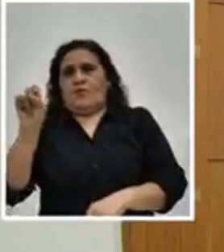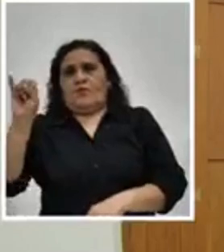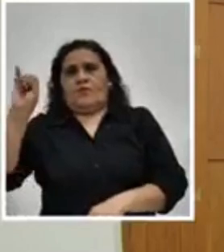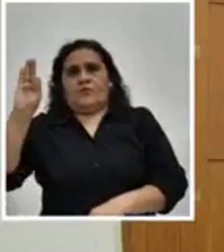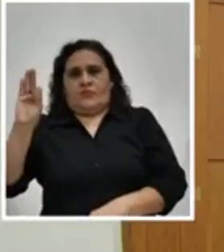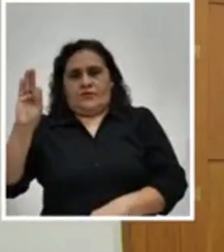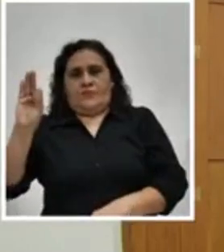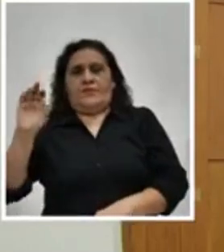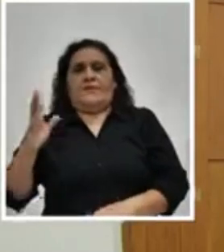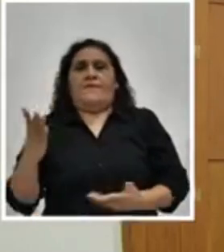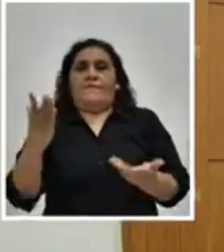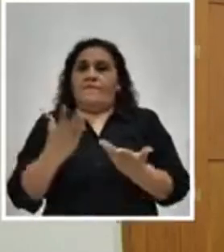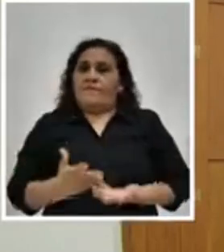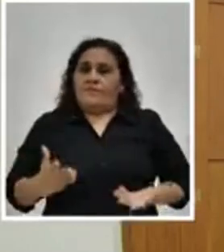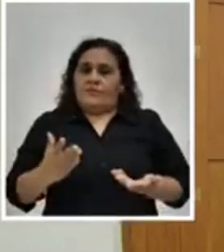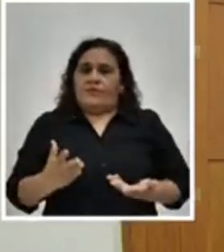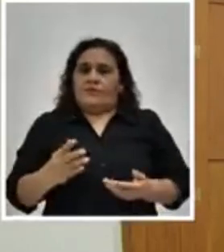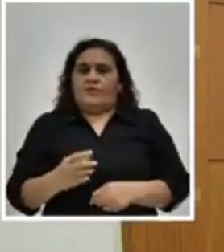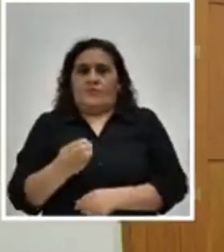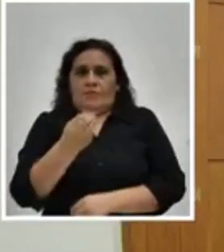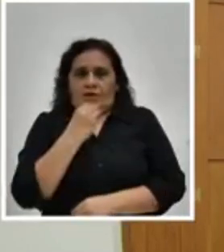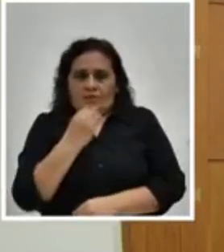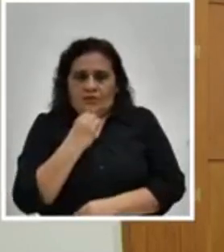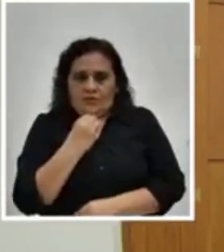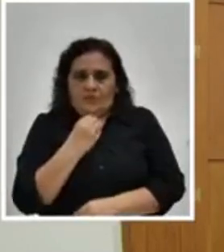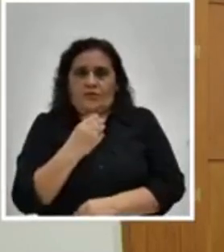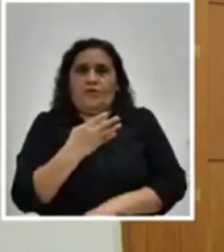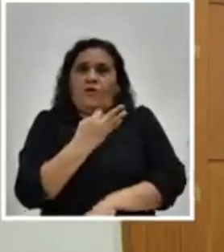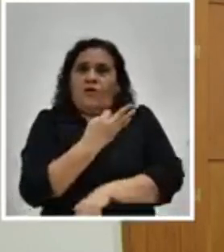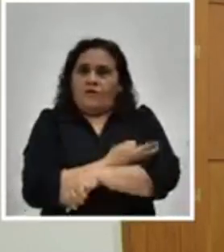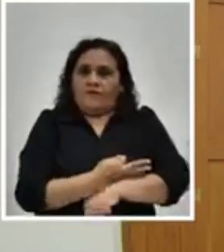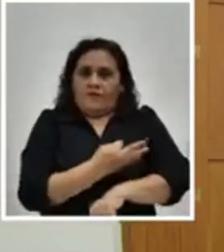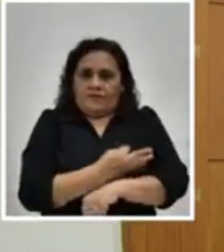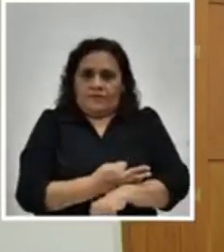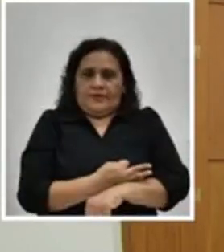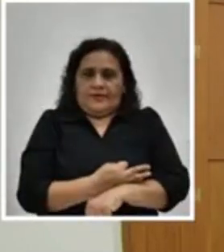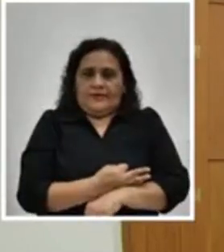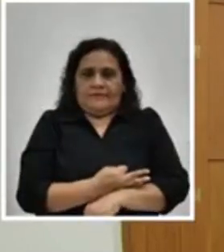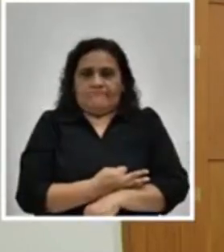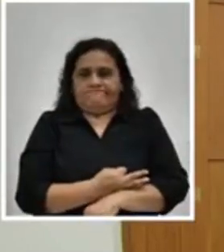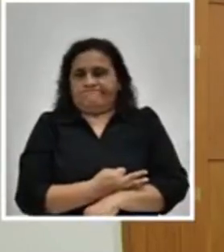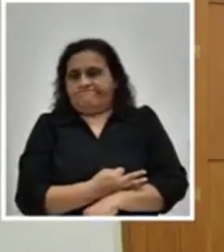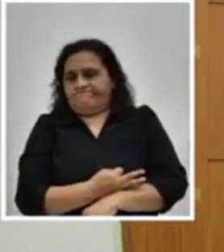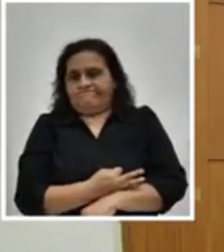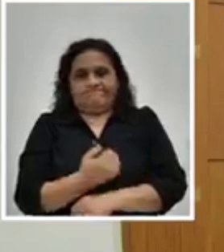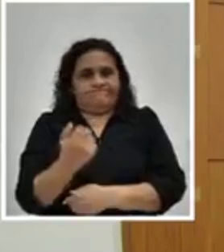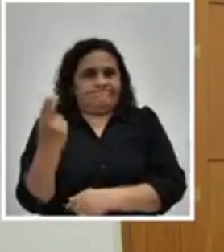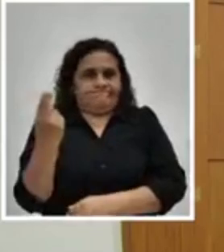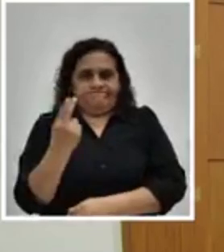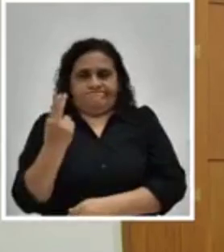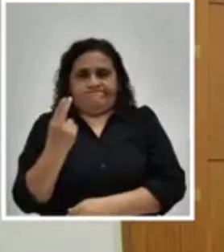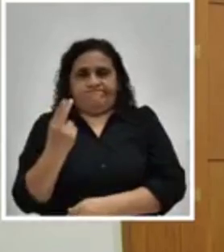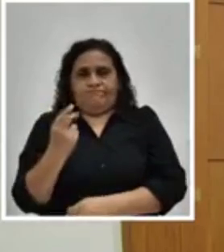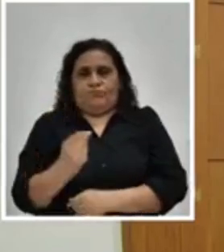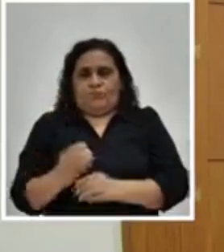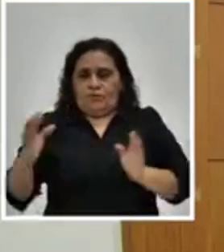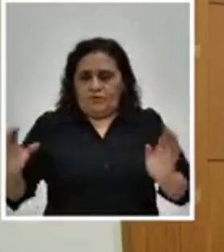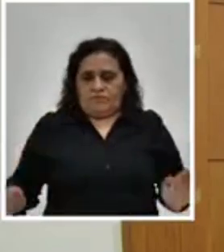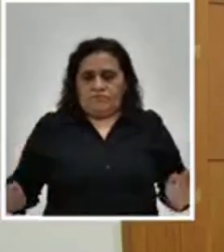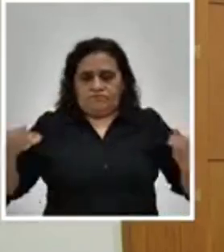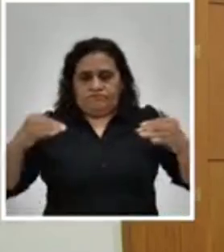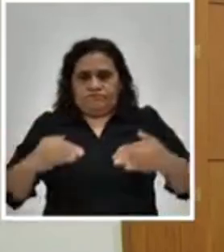se contribuyó a la alimentación de familias en total desamparo con la ayuda de una despensa